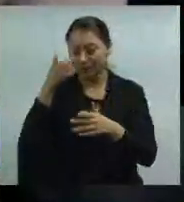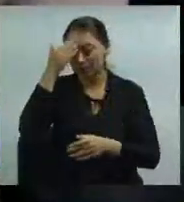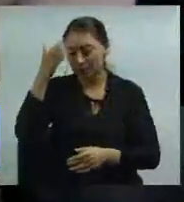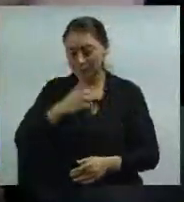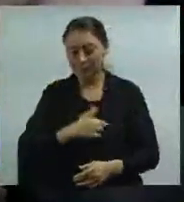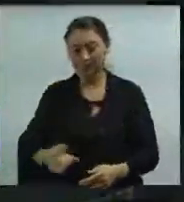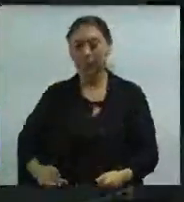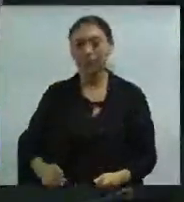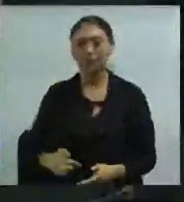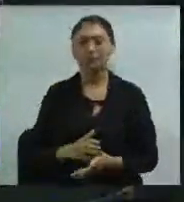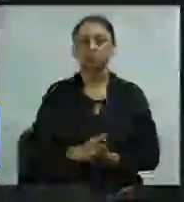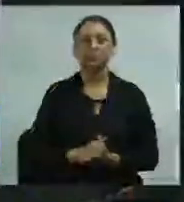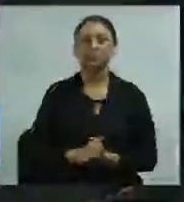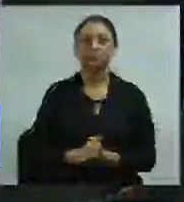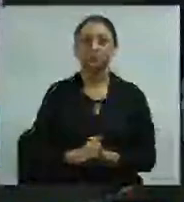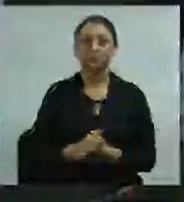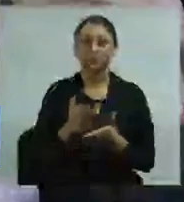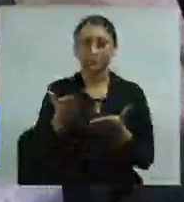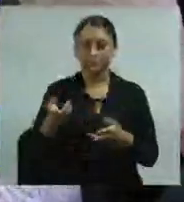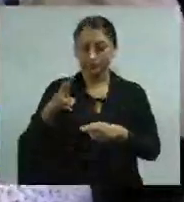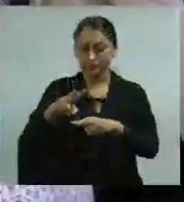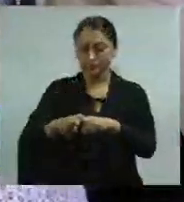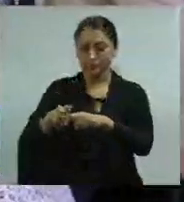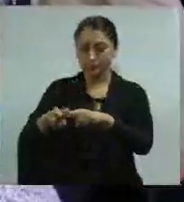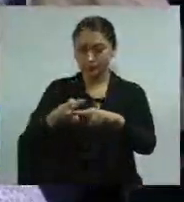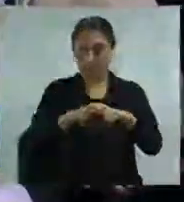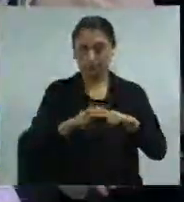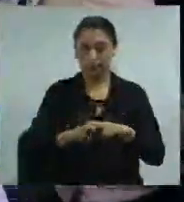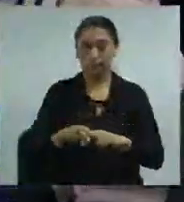presidente. Pueden sentarse.